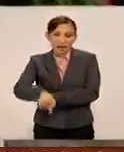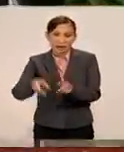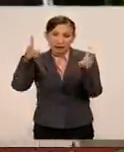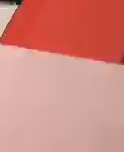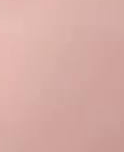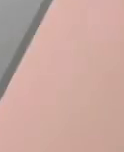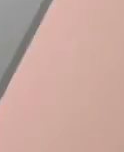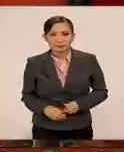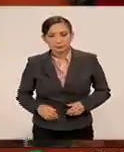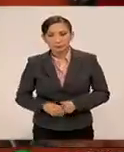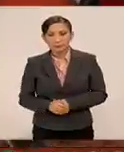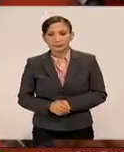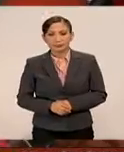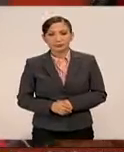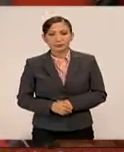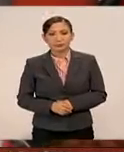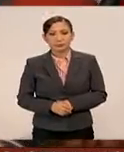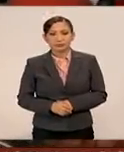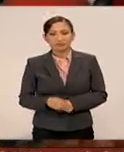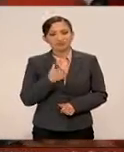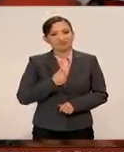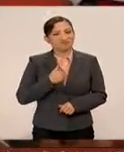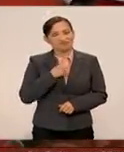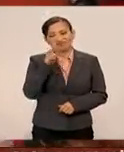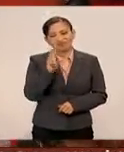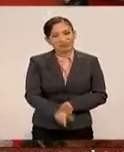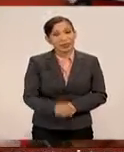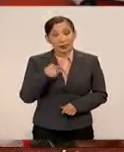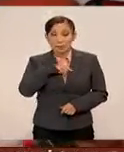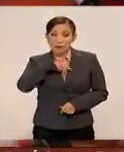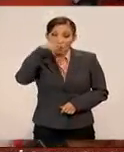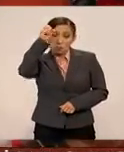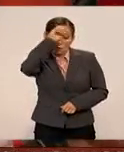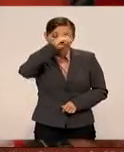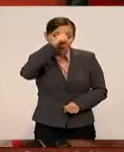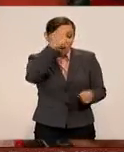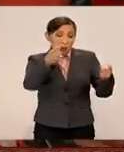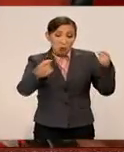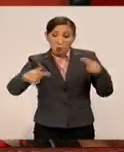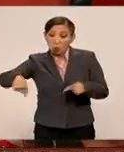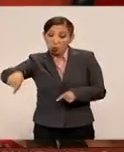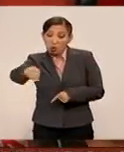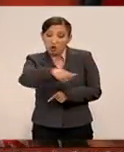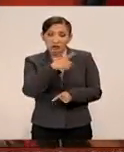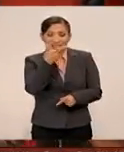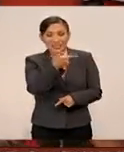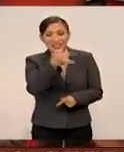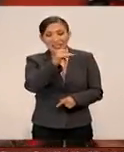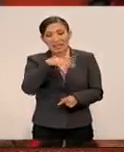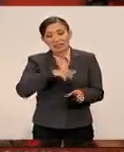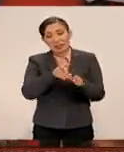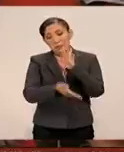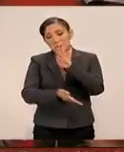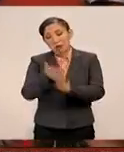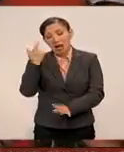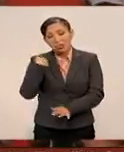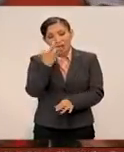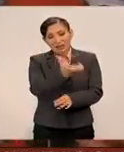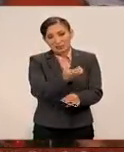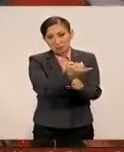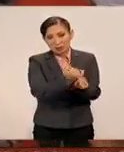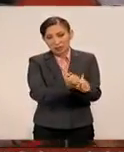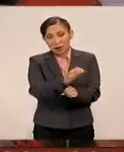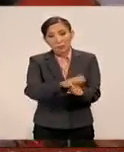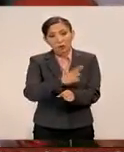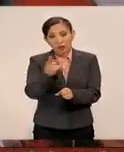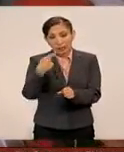caso. Es lamentable, en opinión de algunos de nosotros, que el GIEI se retire de la averiguación